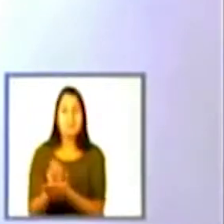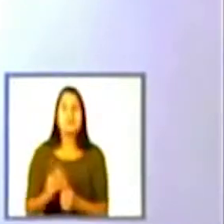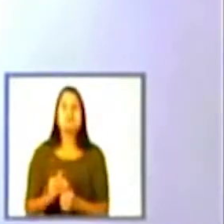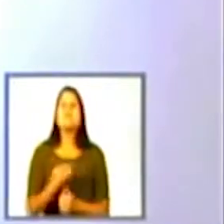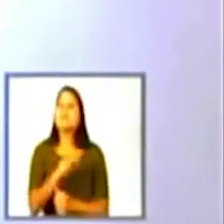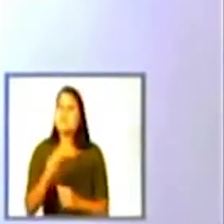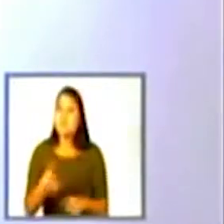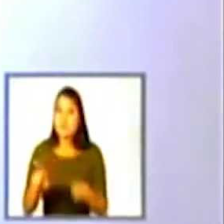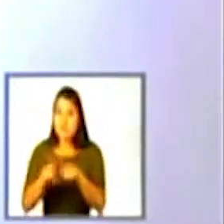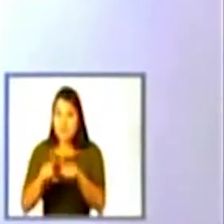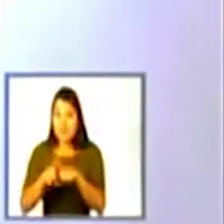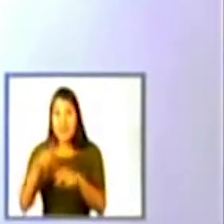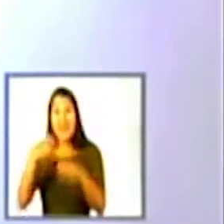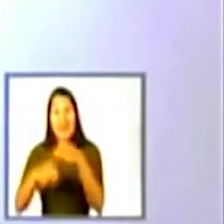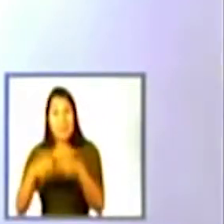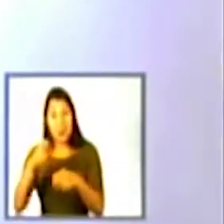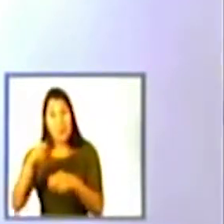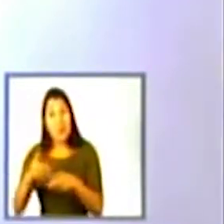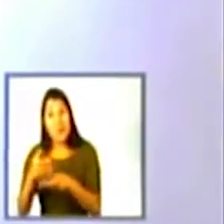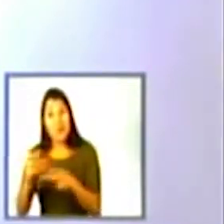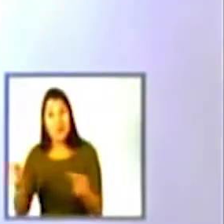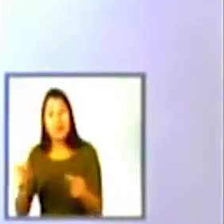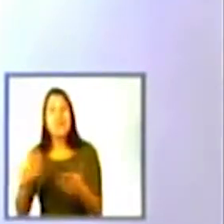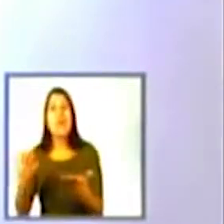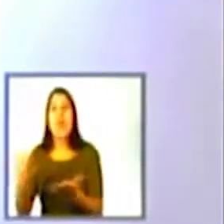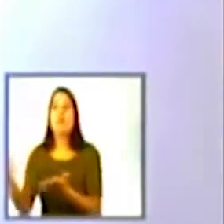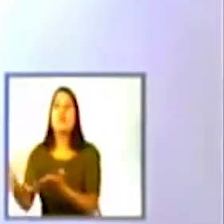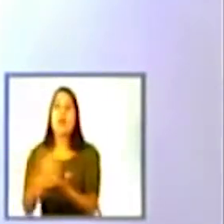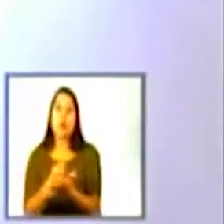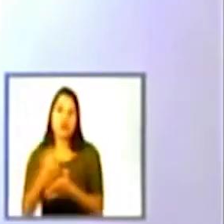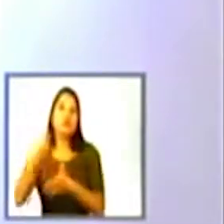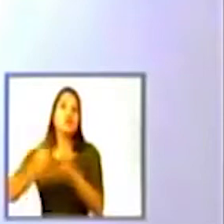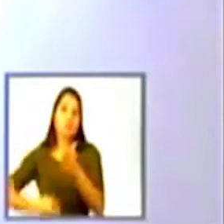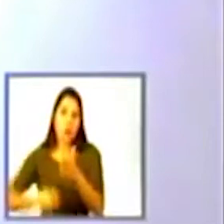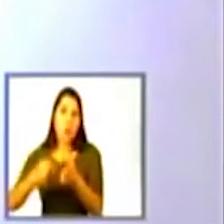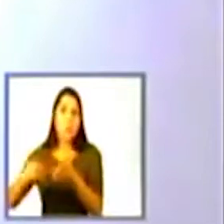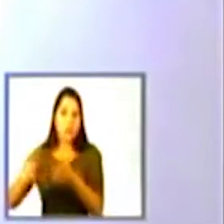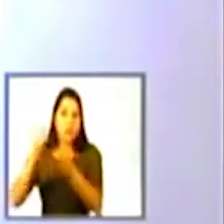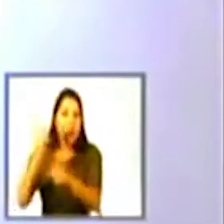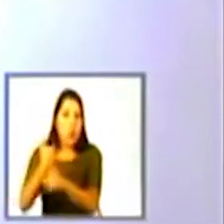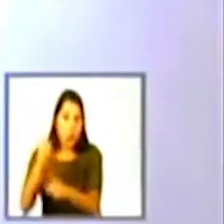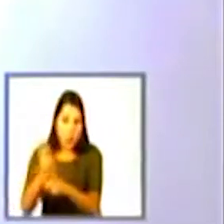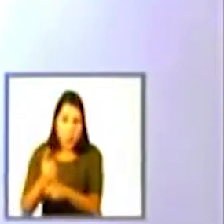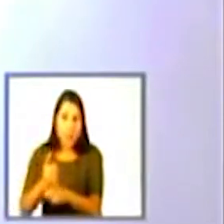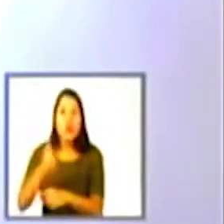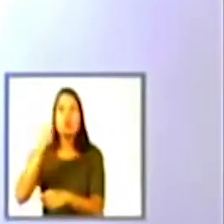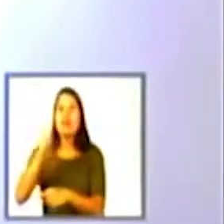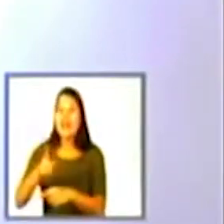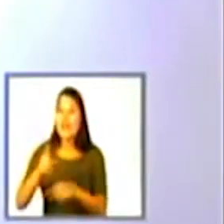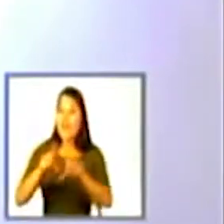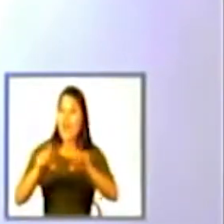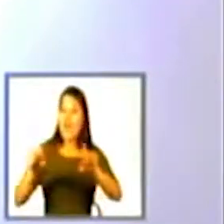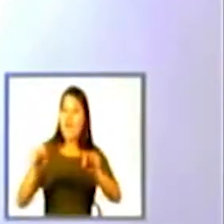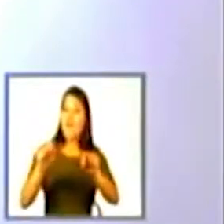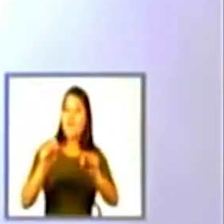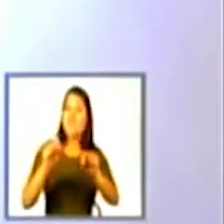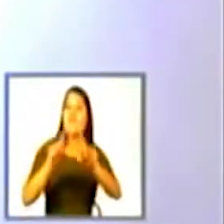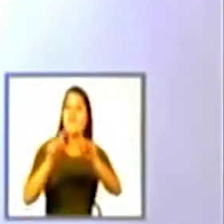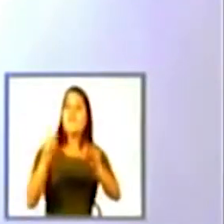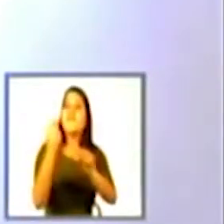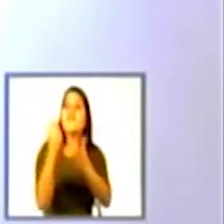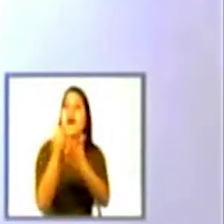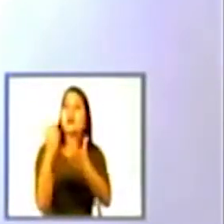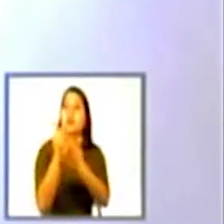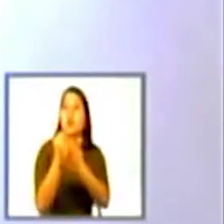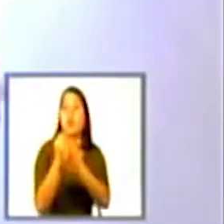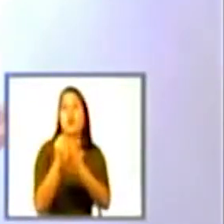Parte también del problema que se debe resolver es el tema de la recaudación fiscal, que tiene que implementarse la factura digital y los superávits redirigirlos